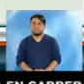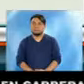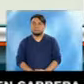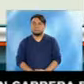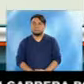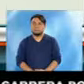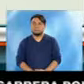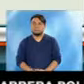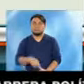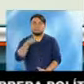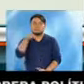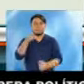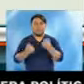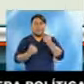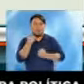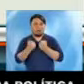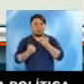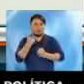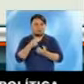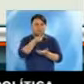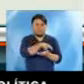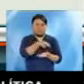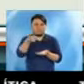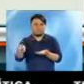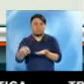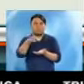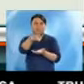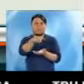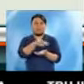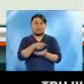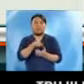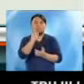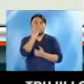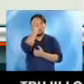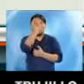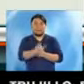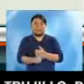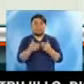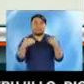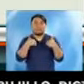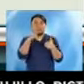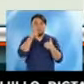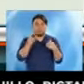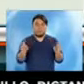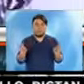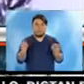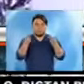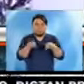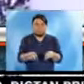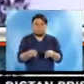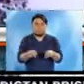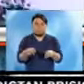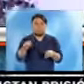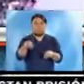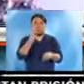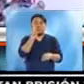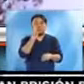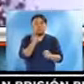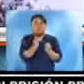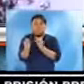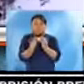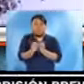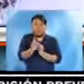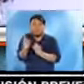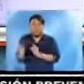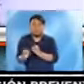Corren de un lado a otro. Cada persona tiene una ubicación exacta. Si se mueve un poco a la derecha o a la izquierda,